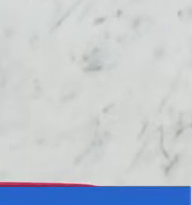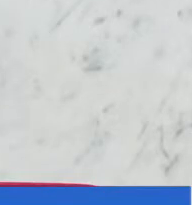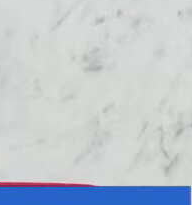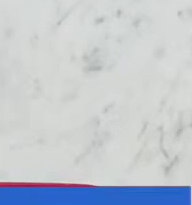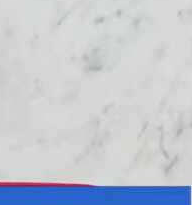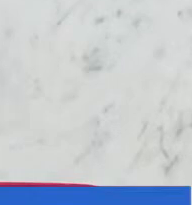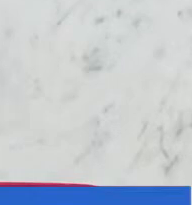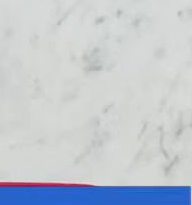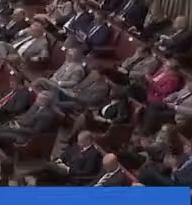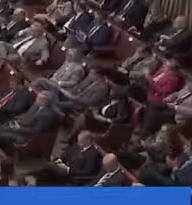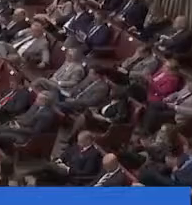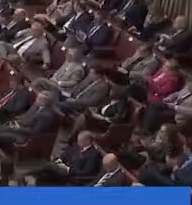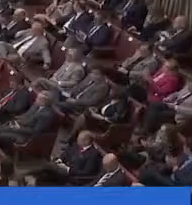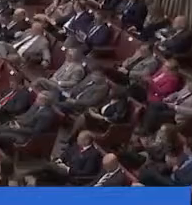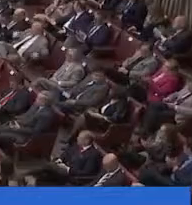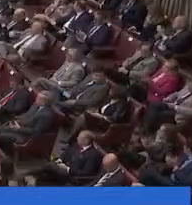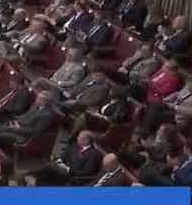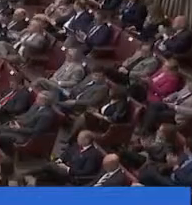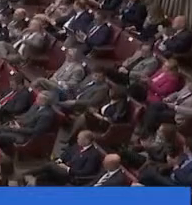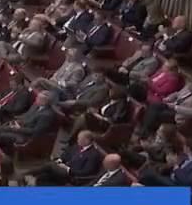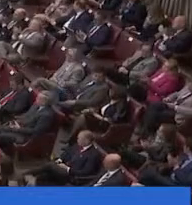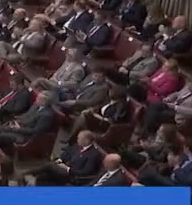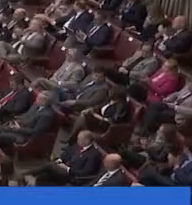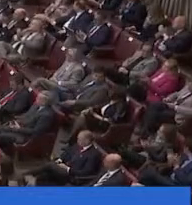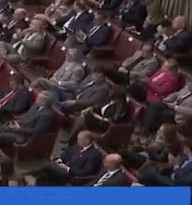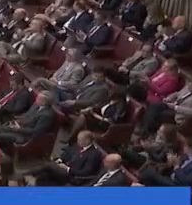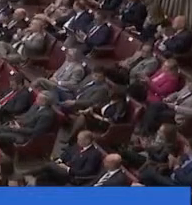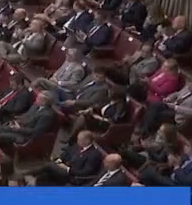entre esto de sus temas económicos